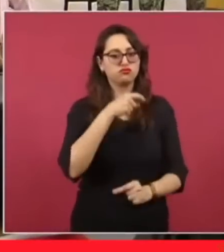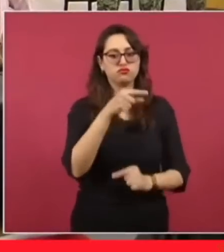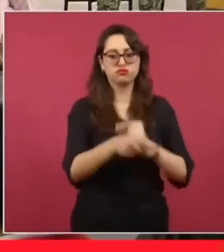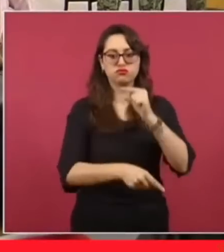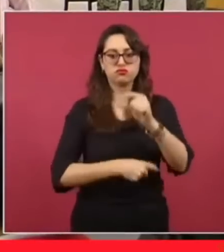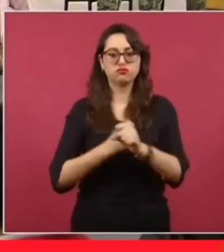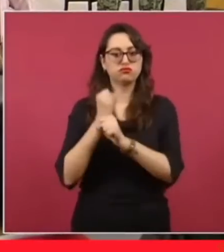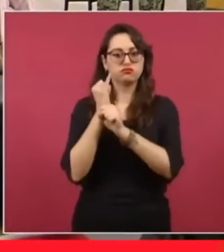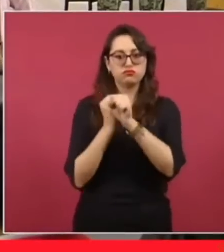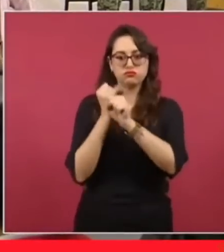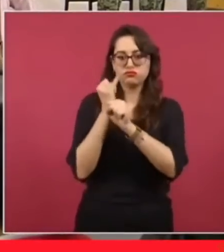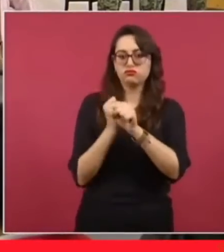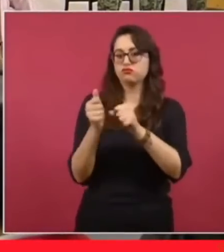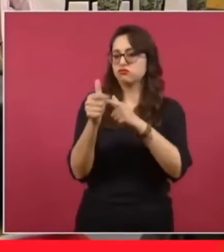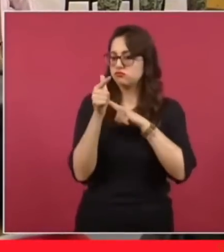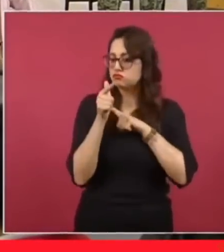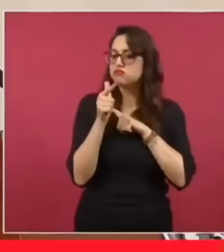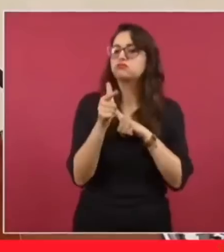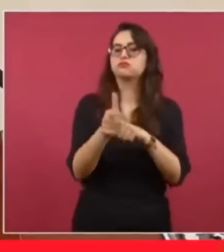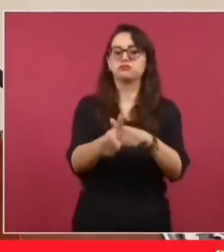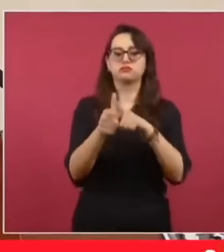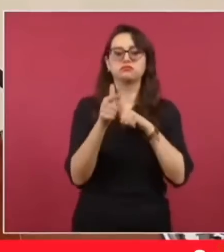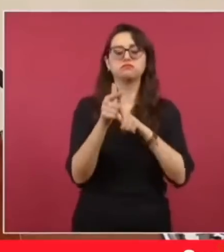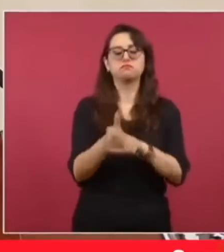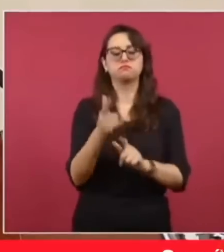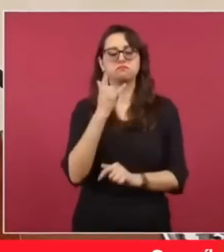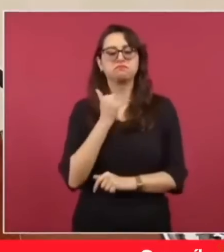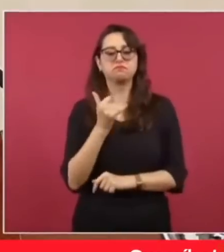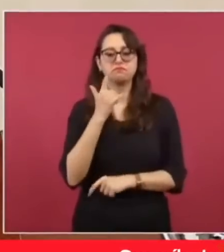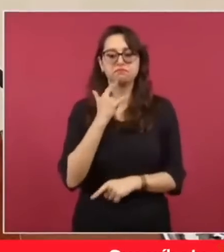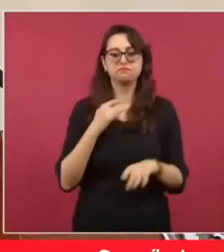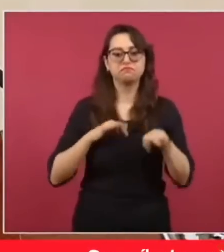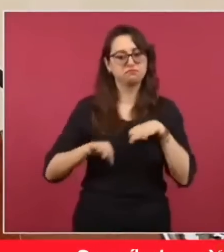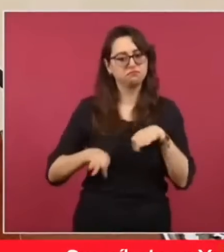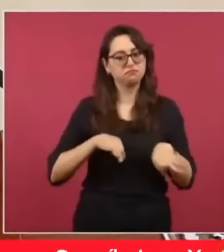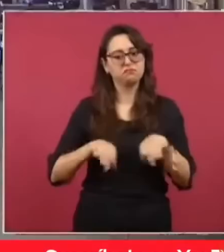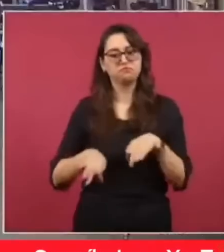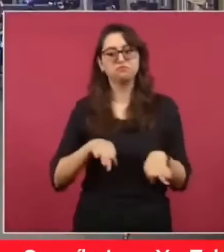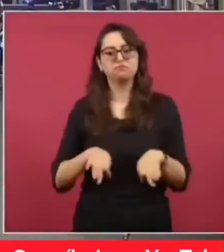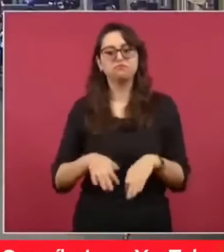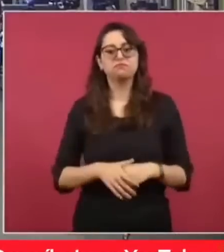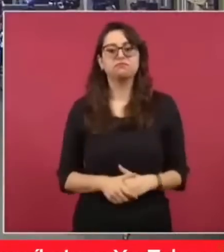esa investigación y estamos trabajando en eso.